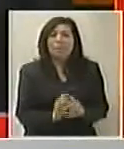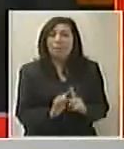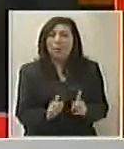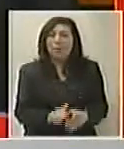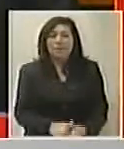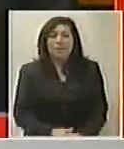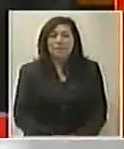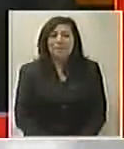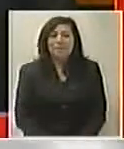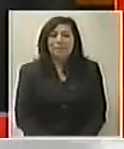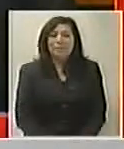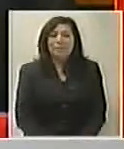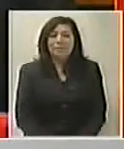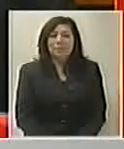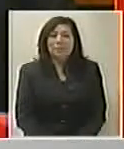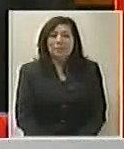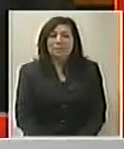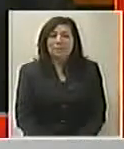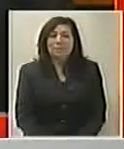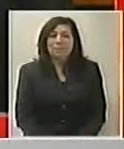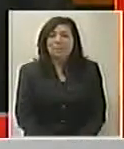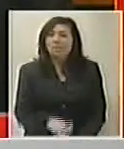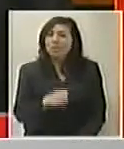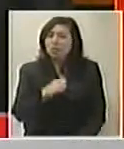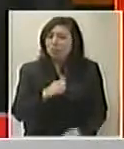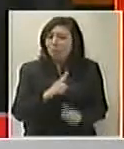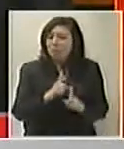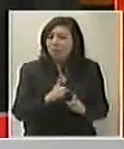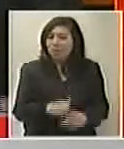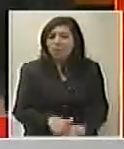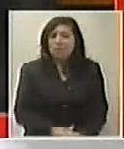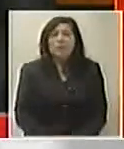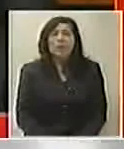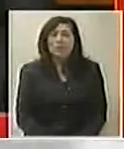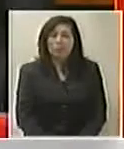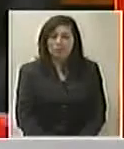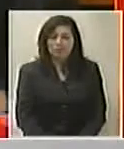de antiperuanos. Yo pregunto, señor presidente,